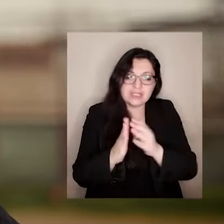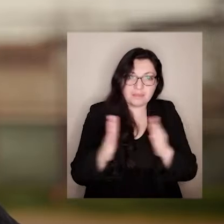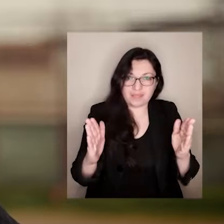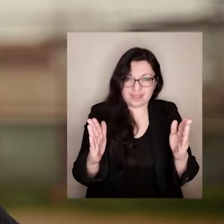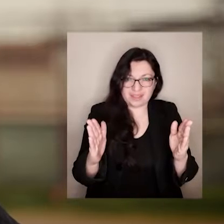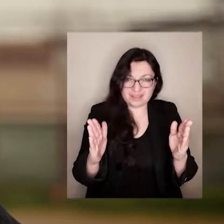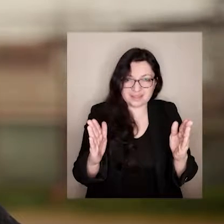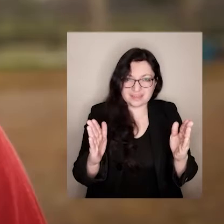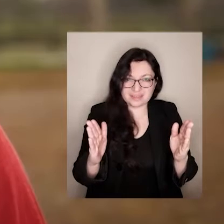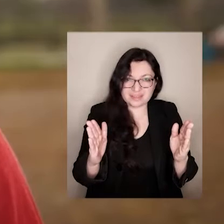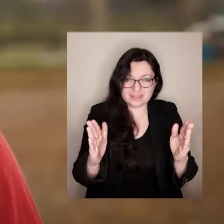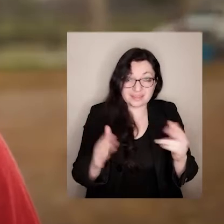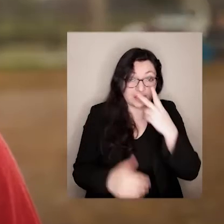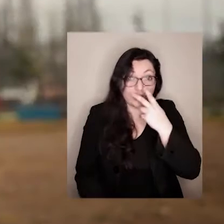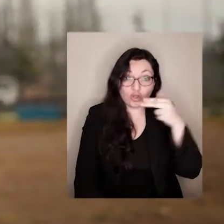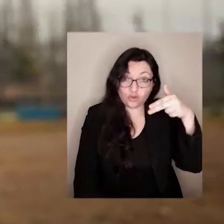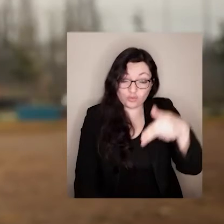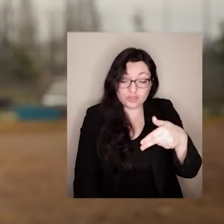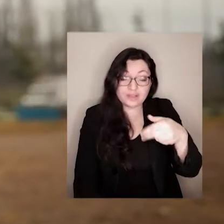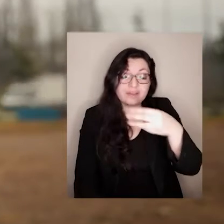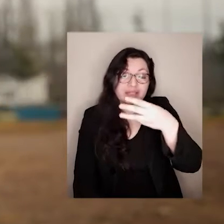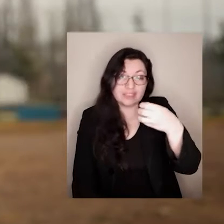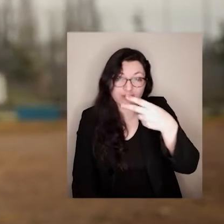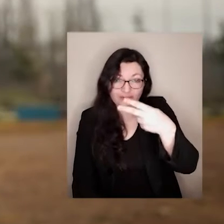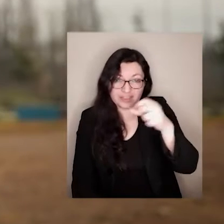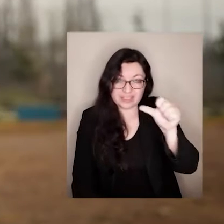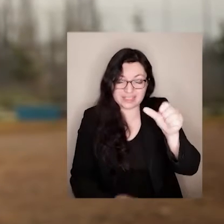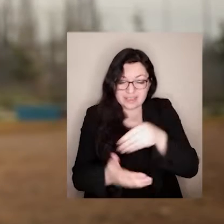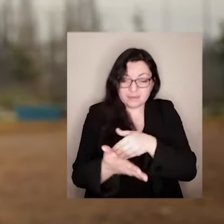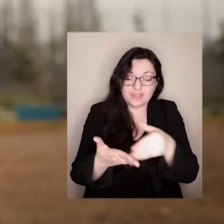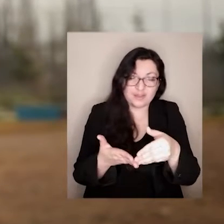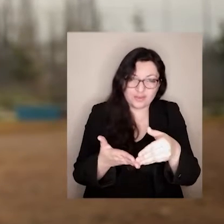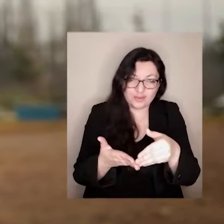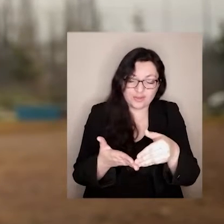meses? Combustible, 326 millones.